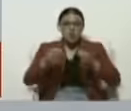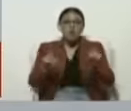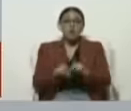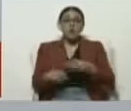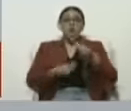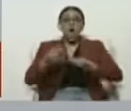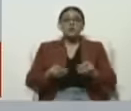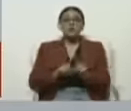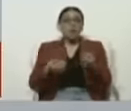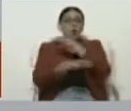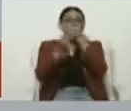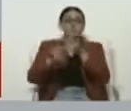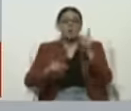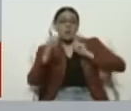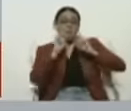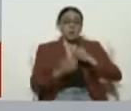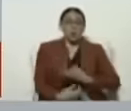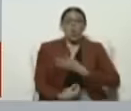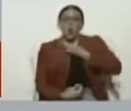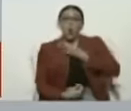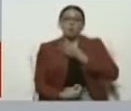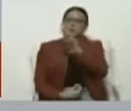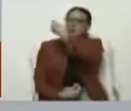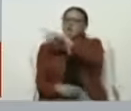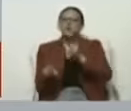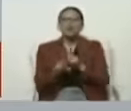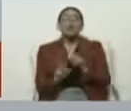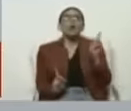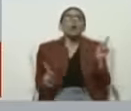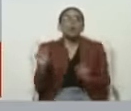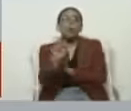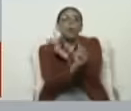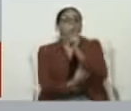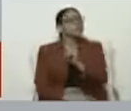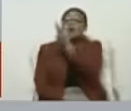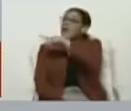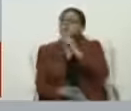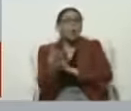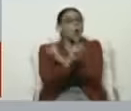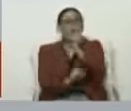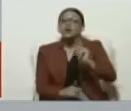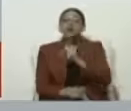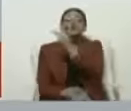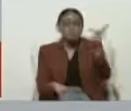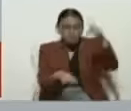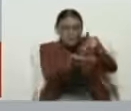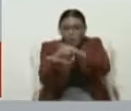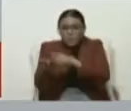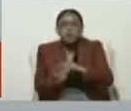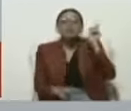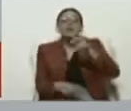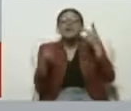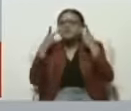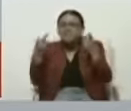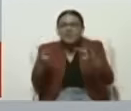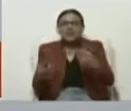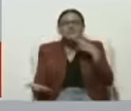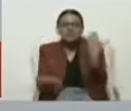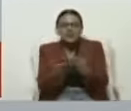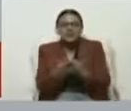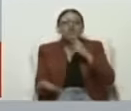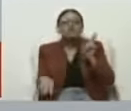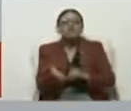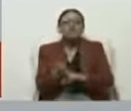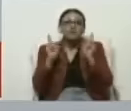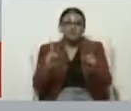ellos, entonces se hacen los locos. No se pueden hacer los locos. Si vinieron a observar, observen. Si vinieron